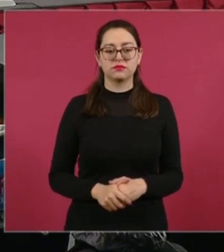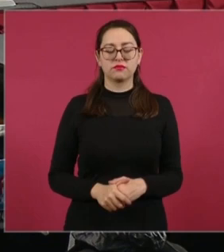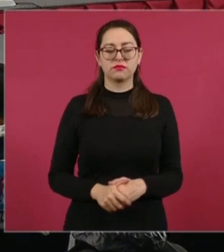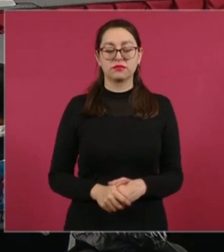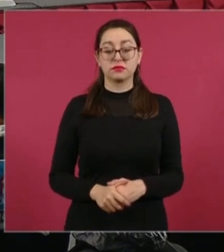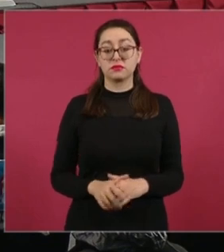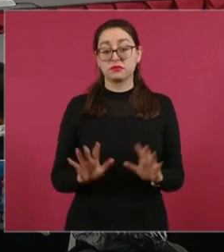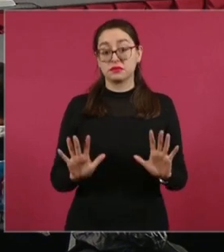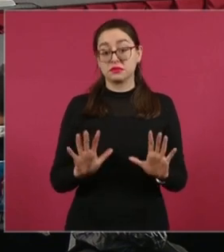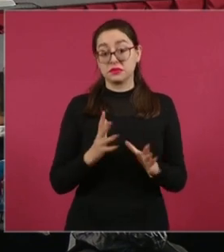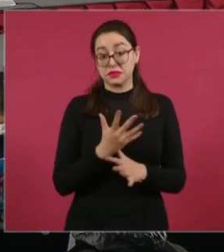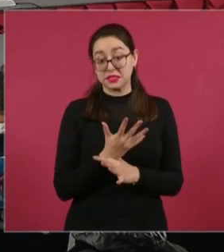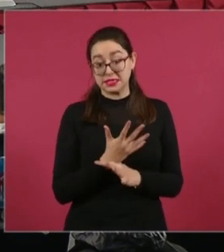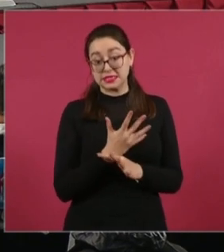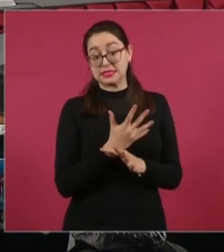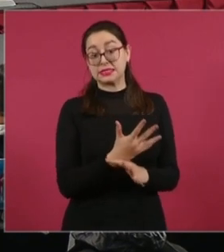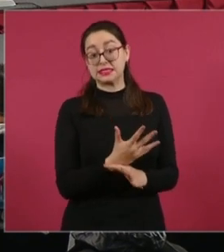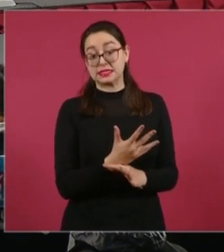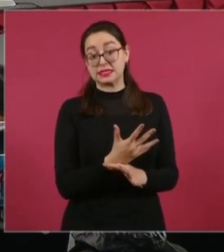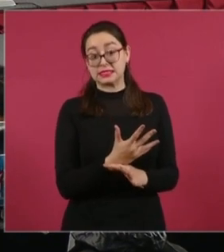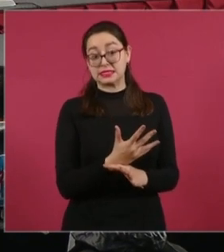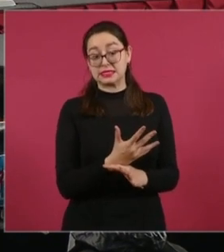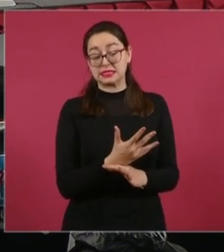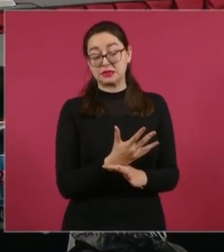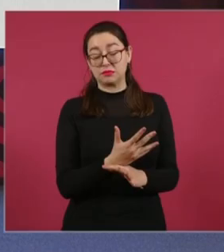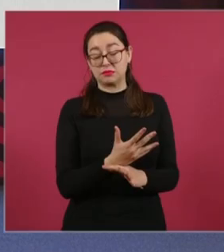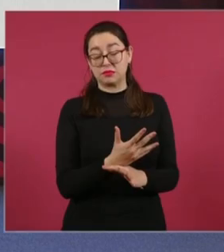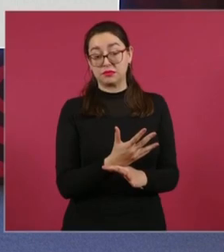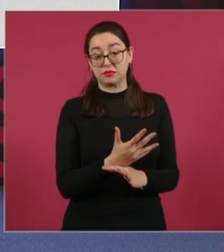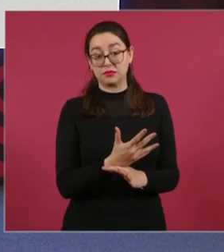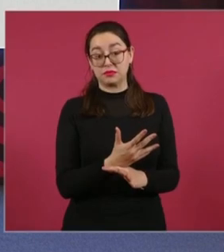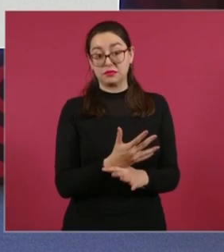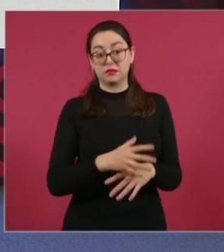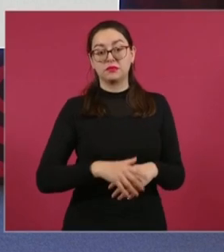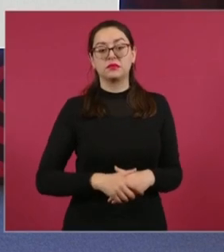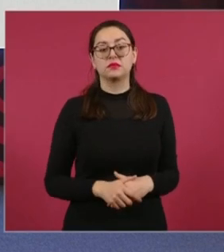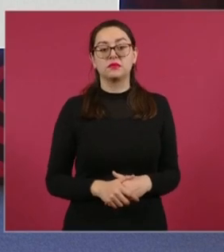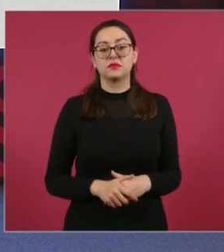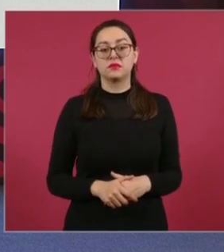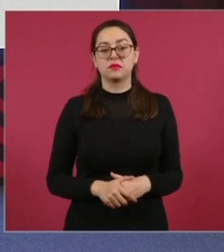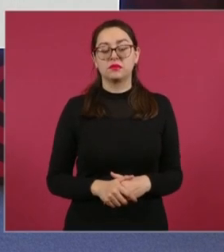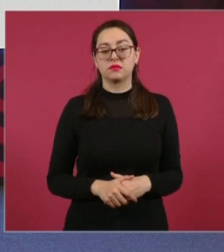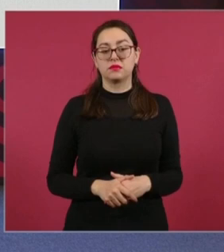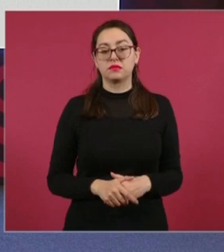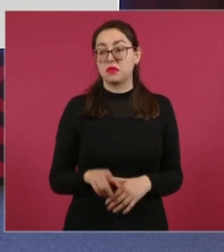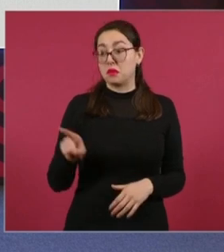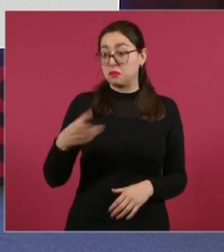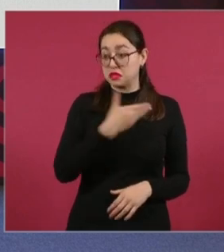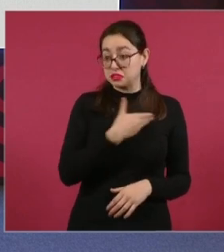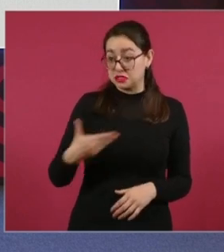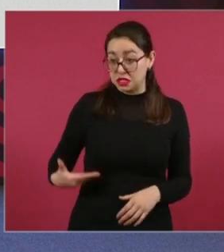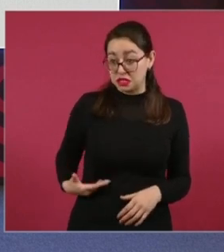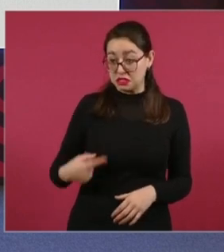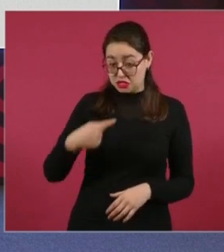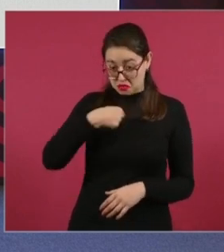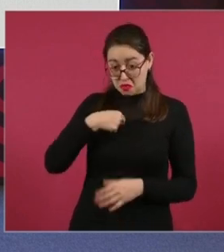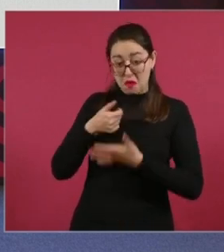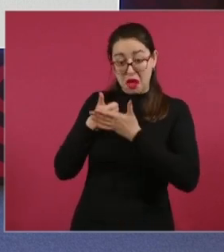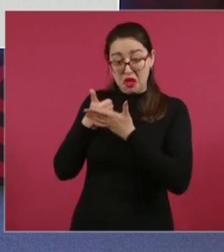refiriendo textualmente que no le iba a hacer el caldo gordo al presidente,